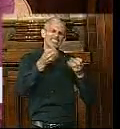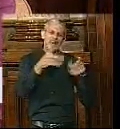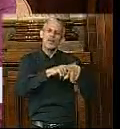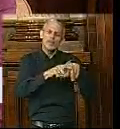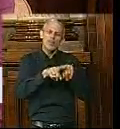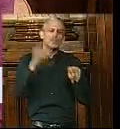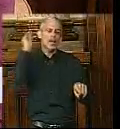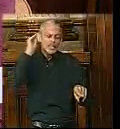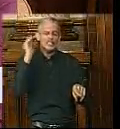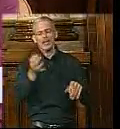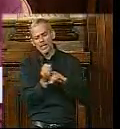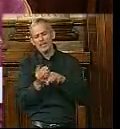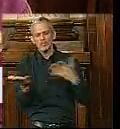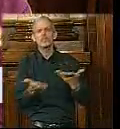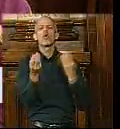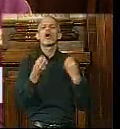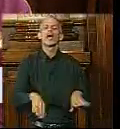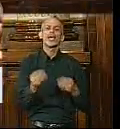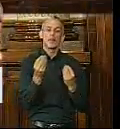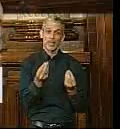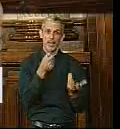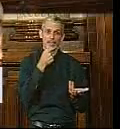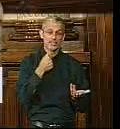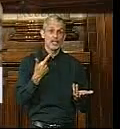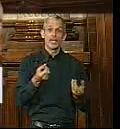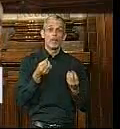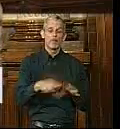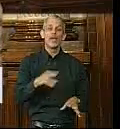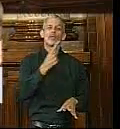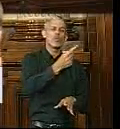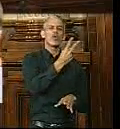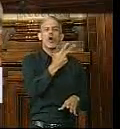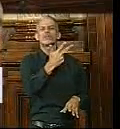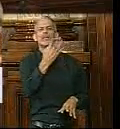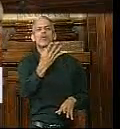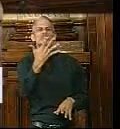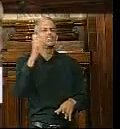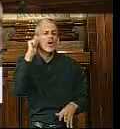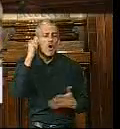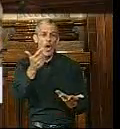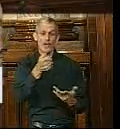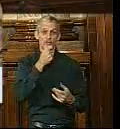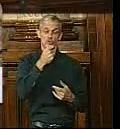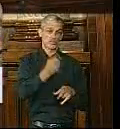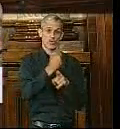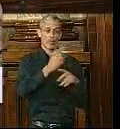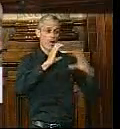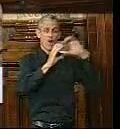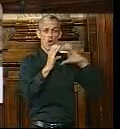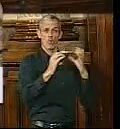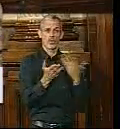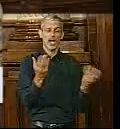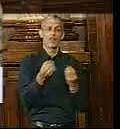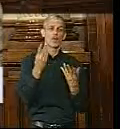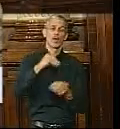hace lo que sea? ¿Qué pierde un niño que tiene 1, 2, 3, 4, 5, 6 años si no puede comunicarse porque